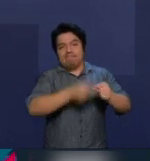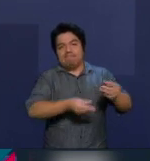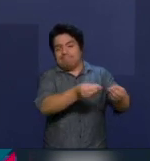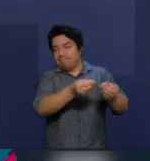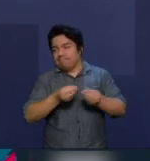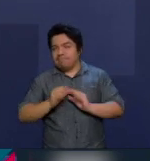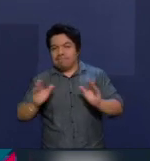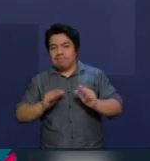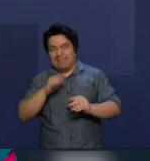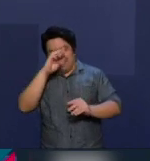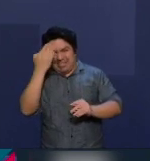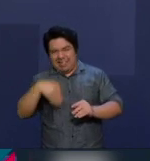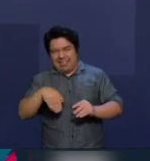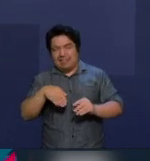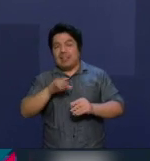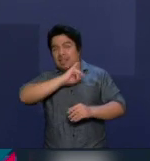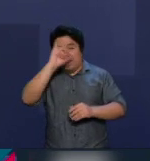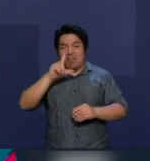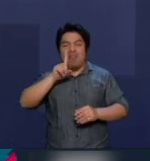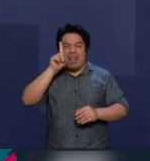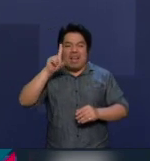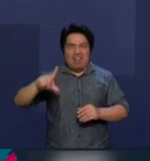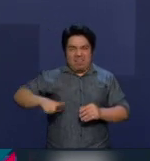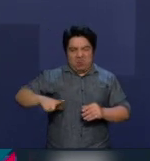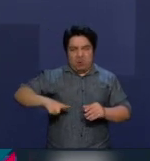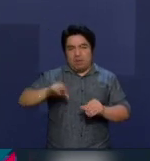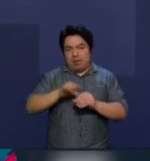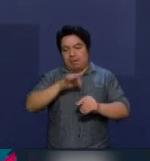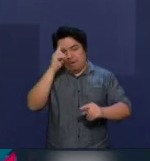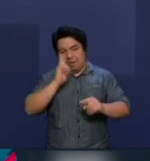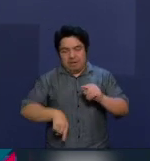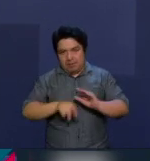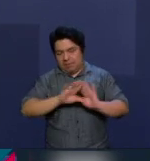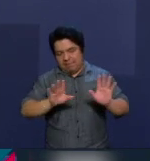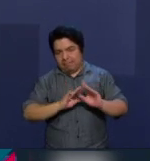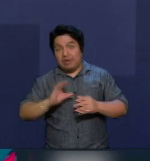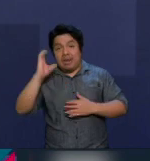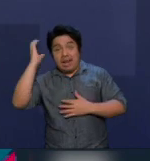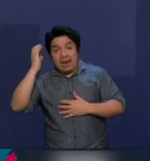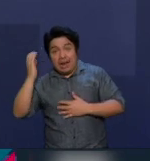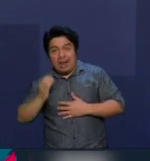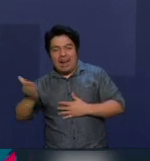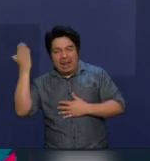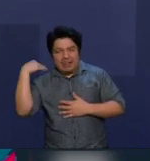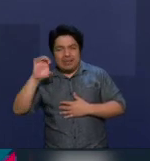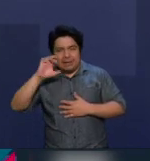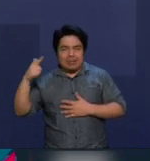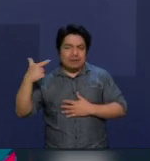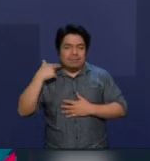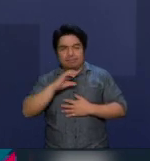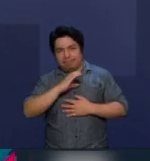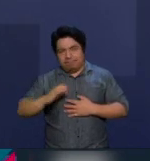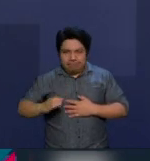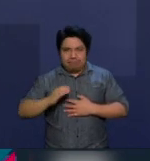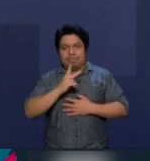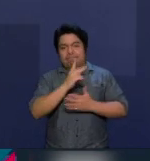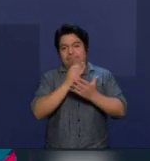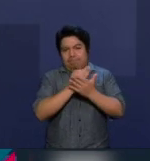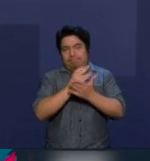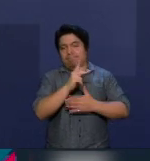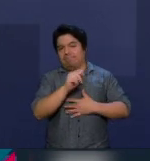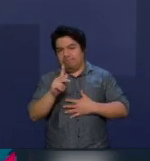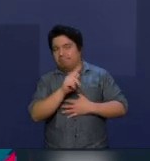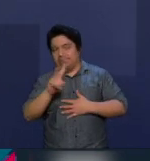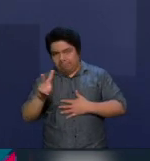solicitaba la anulación de la elección por la jefatura de gobierno, en la que Clara Brugada, la entonces candidata de Morena, PT y Partido Verde, resultó